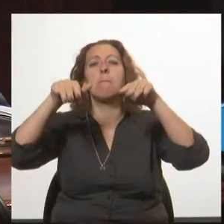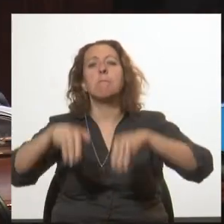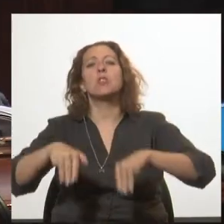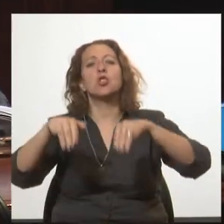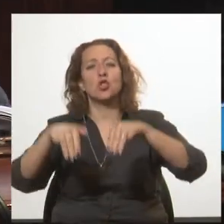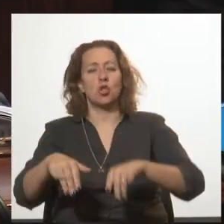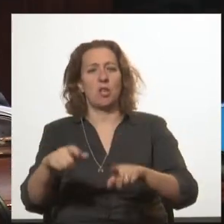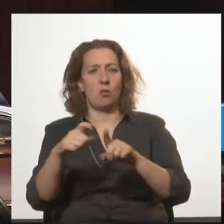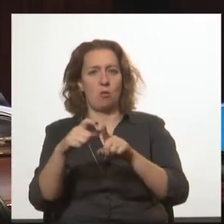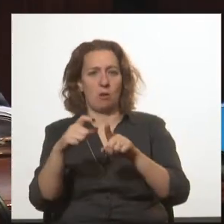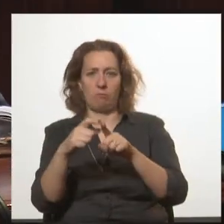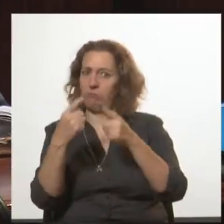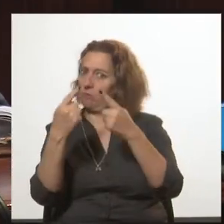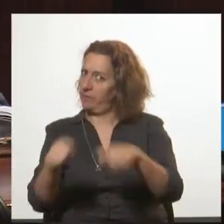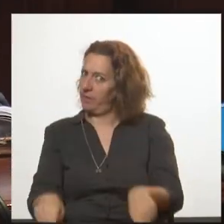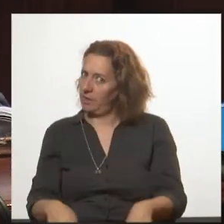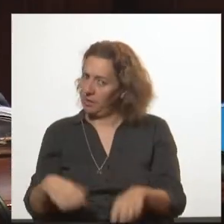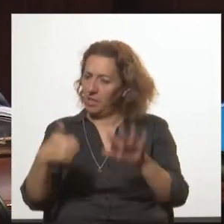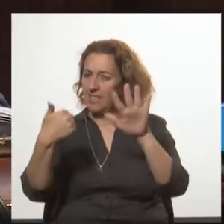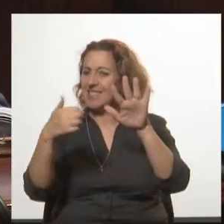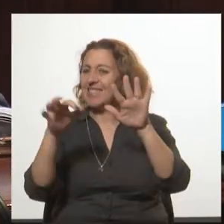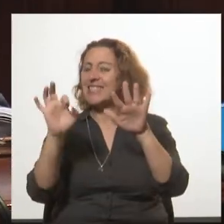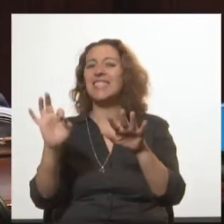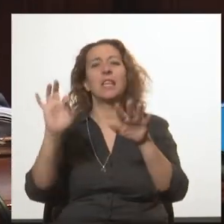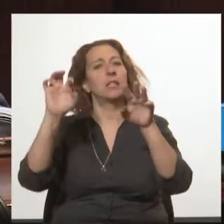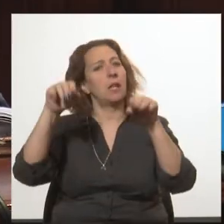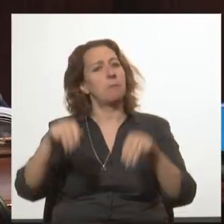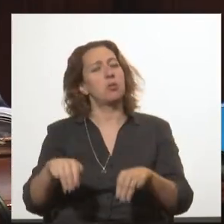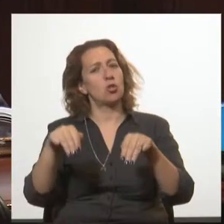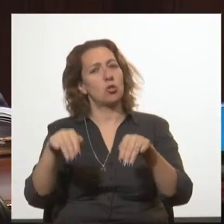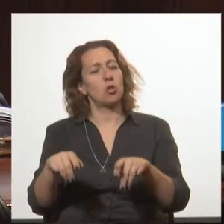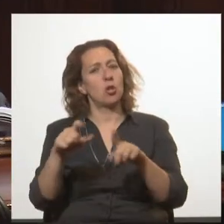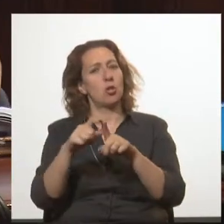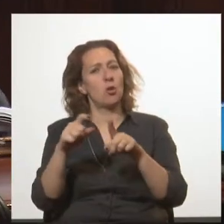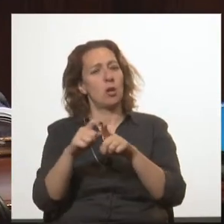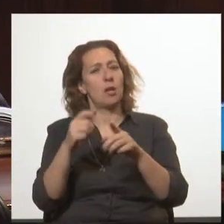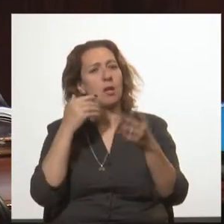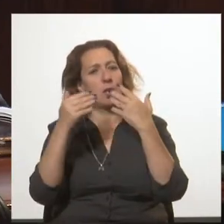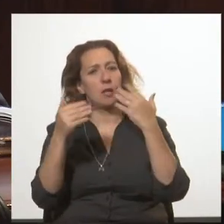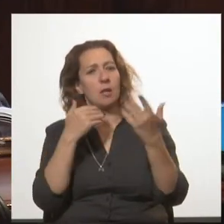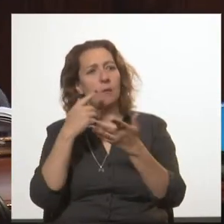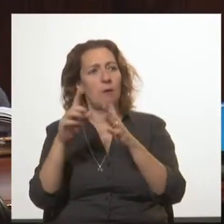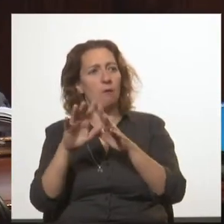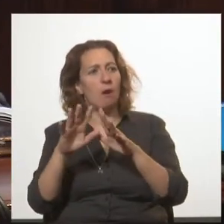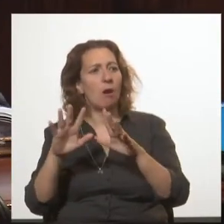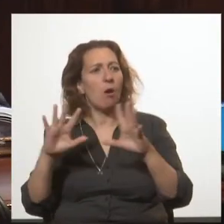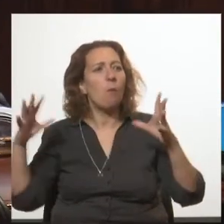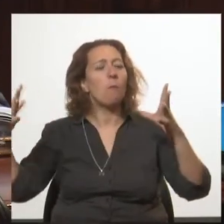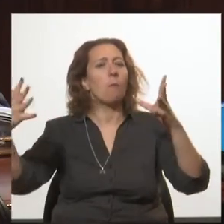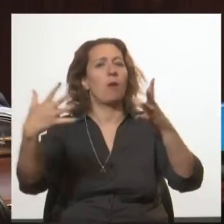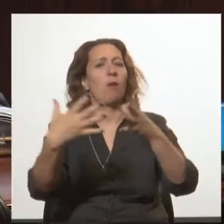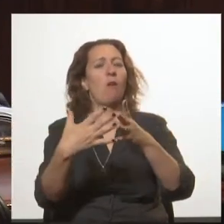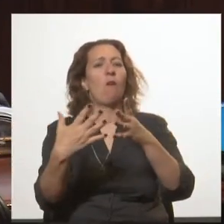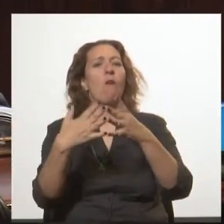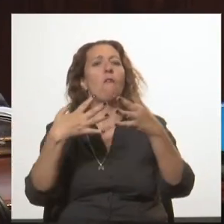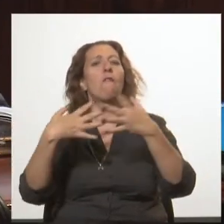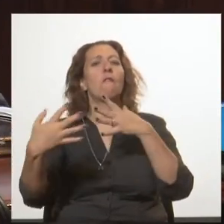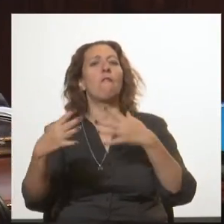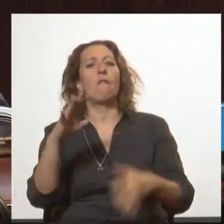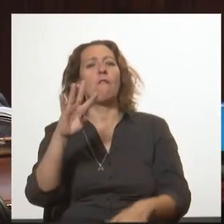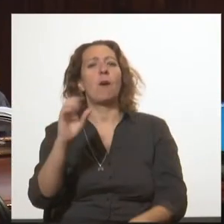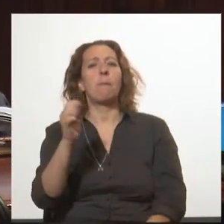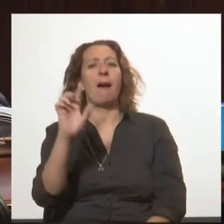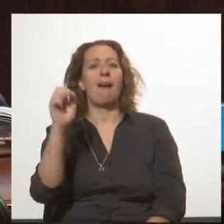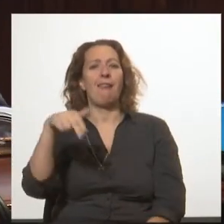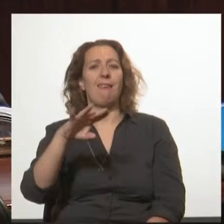muy distinta de los 60 millones de lo que se hablaba todo aquel gran complejo de feria de valència esta idea